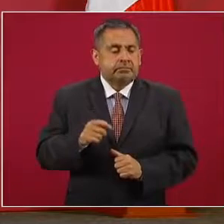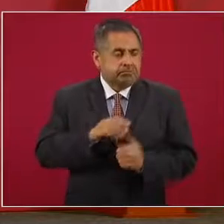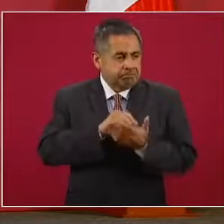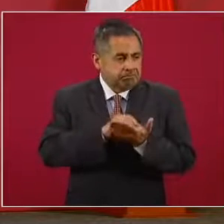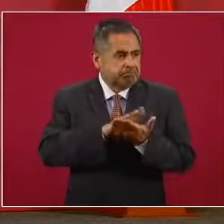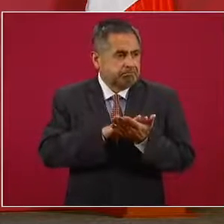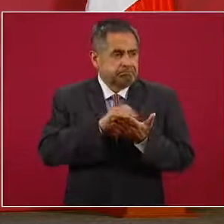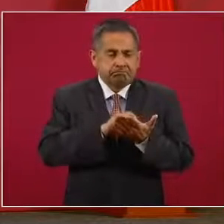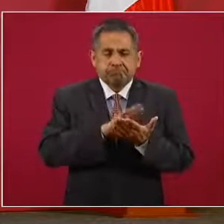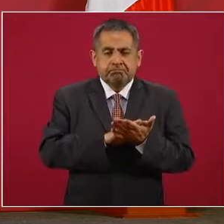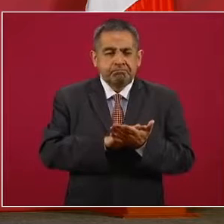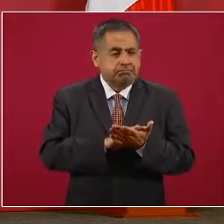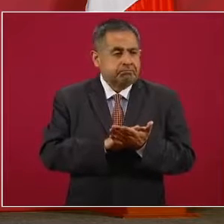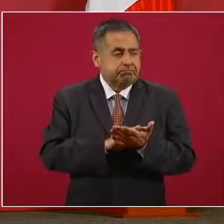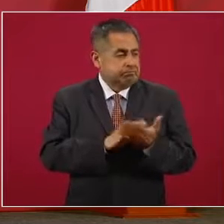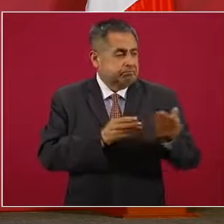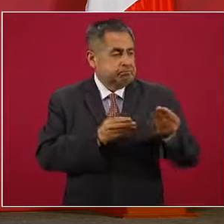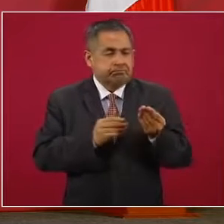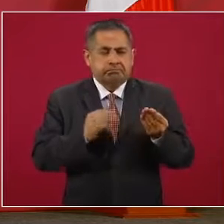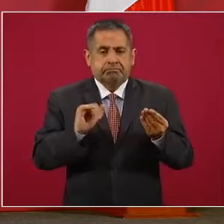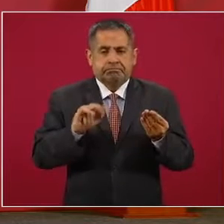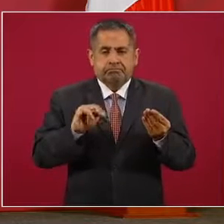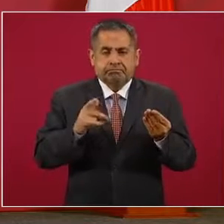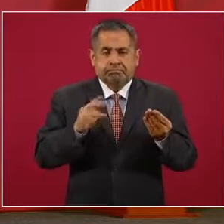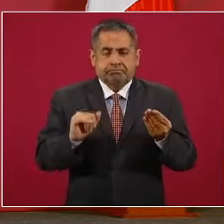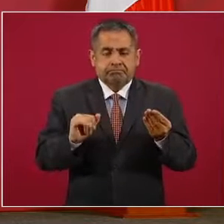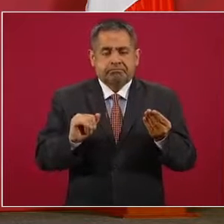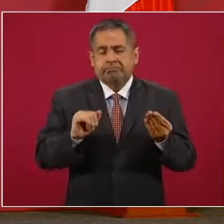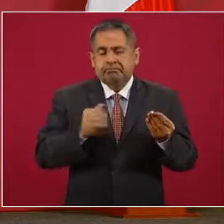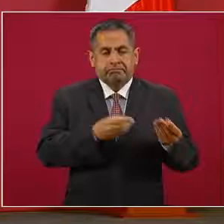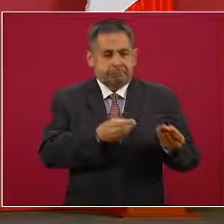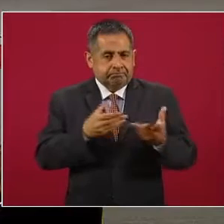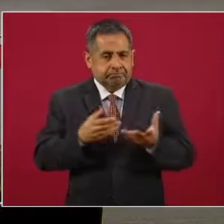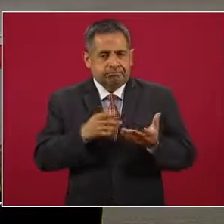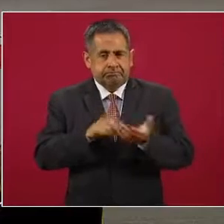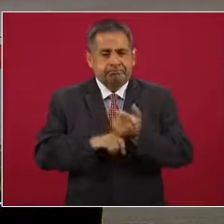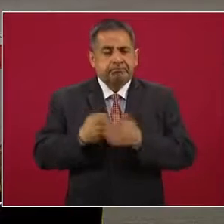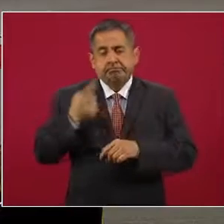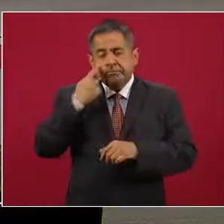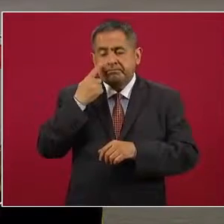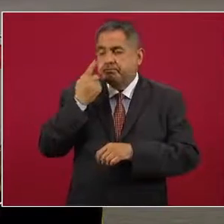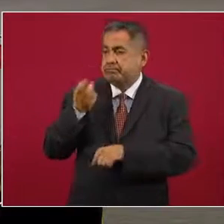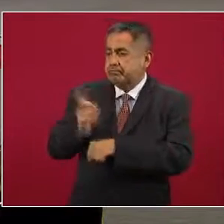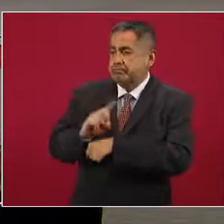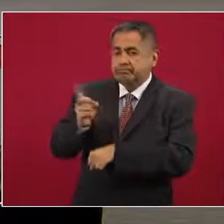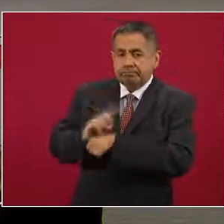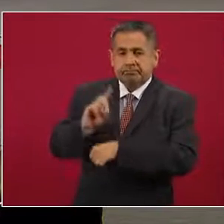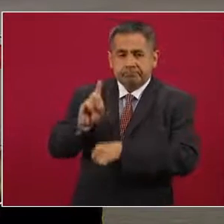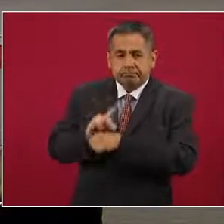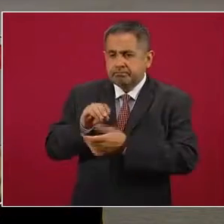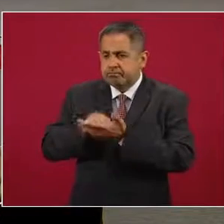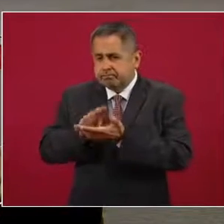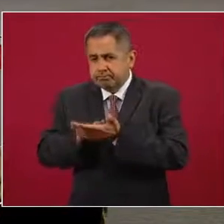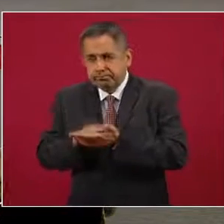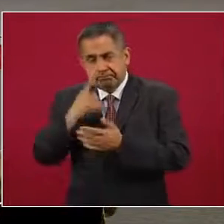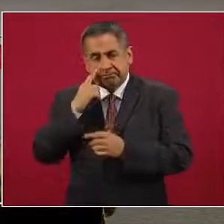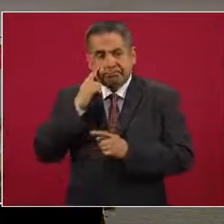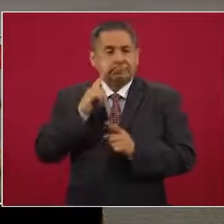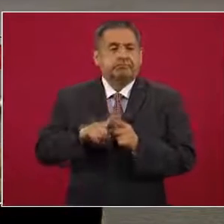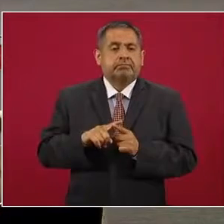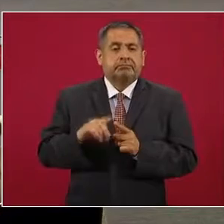datos, porque ese es un seguimiento que hacemos diario, de